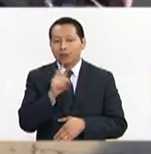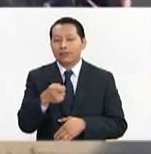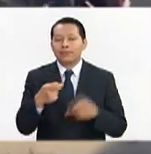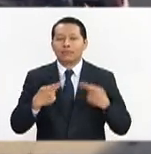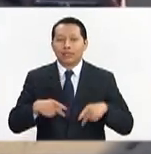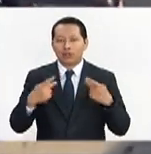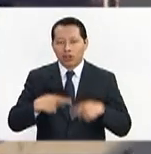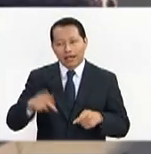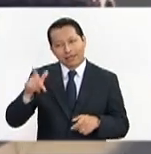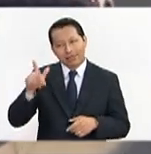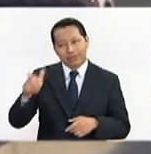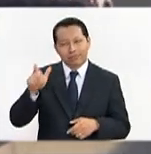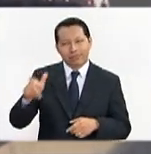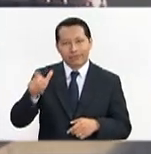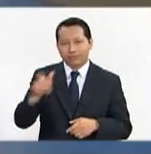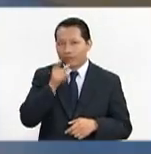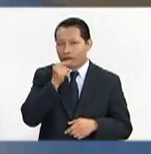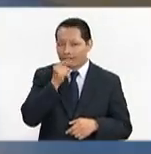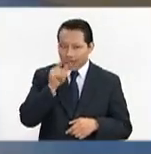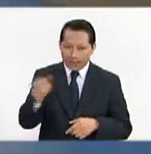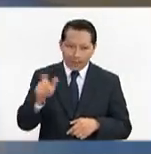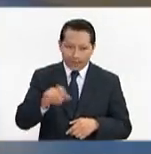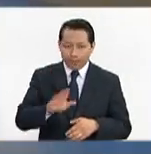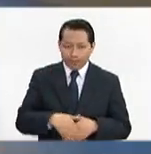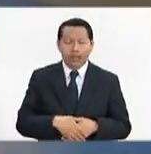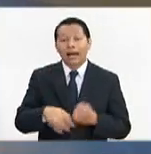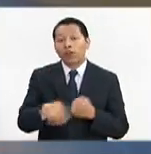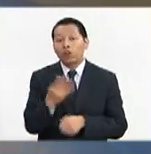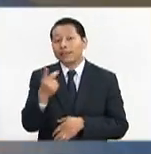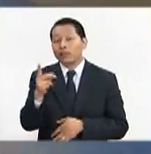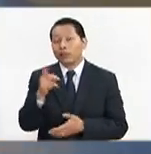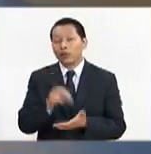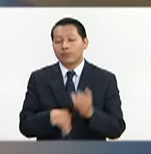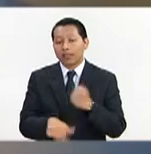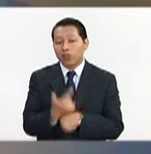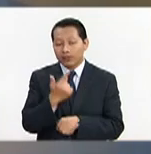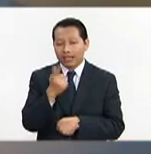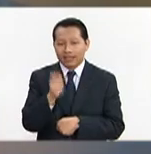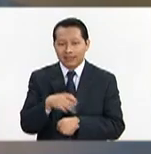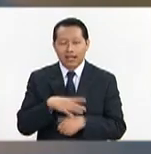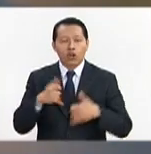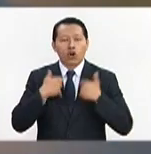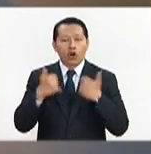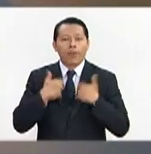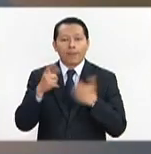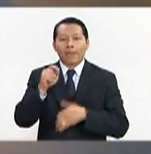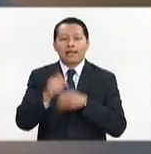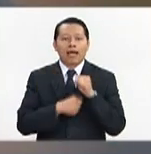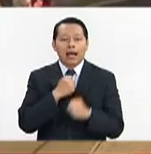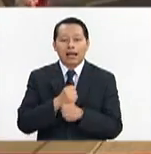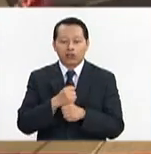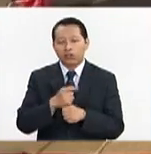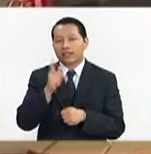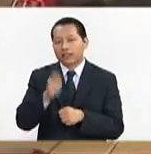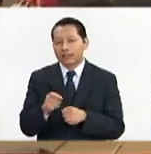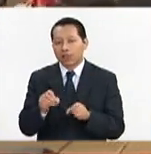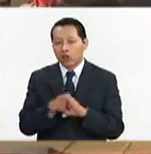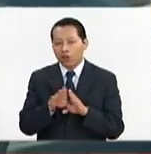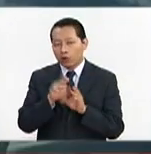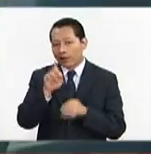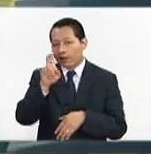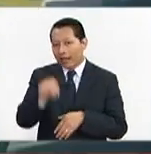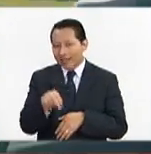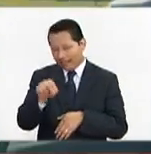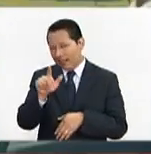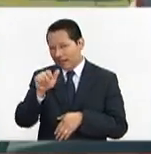atacantes fueron abatidos por la policía local. El 14 de diciembre del 2012, un joven de 20 años de edad, identificado como Adán